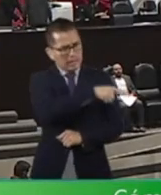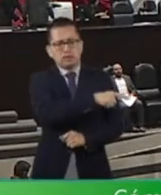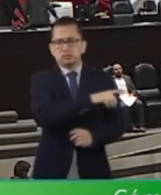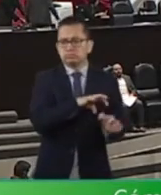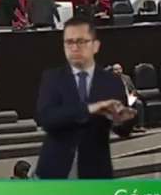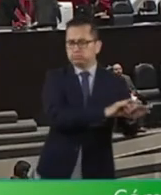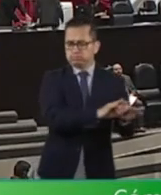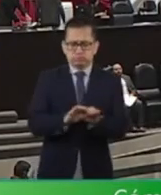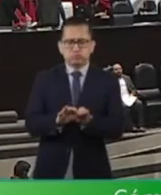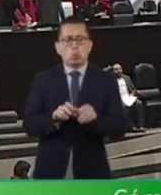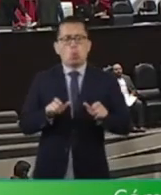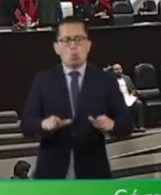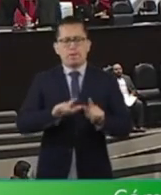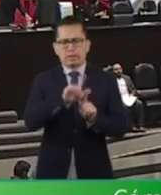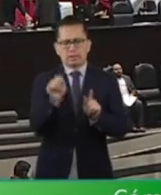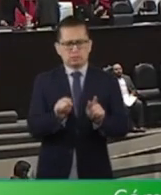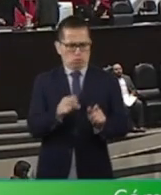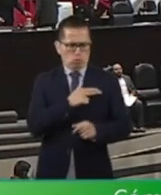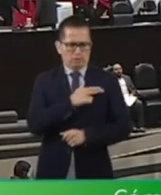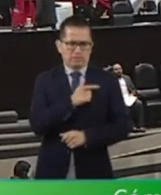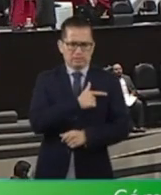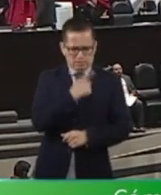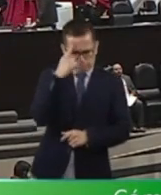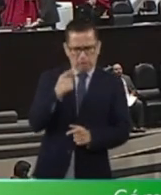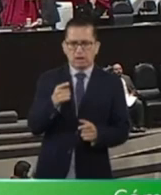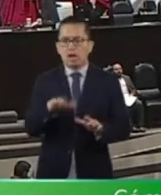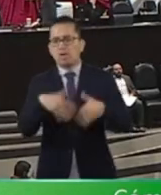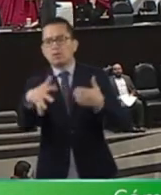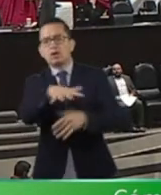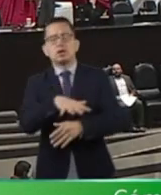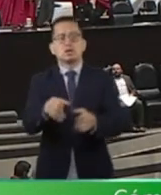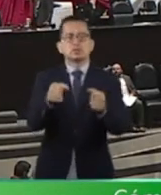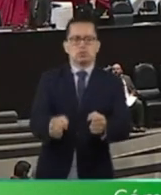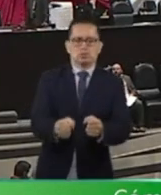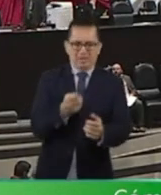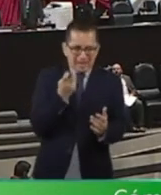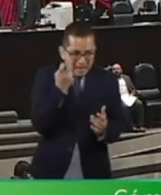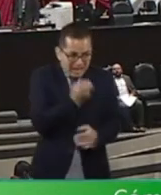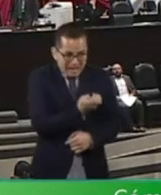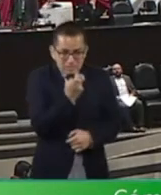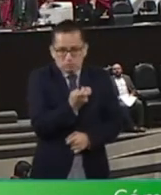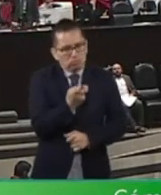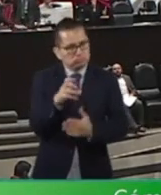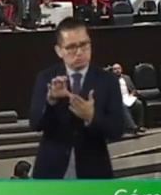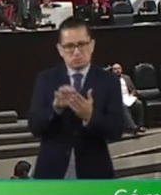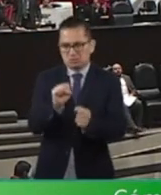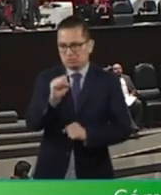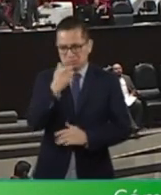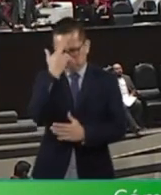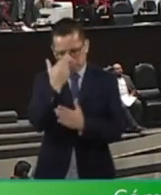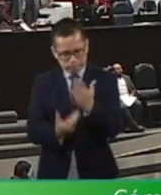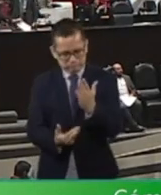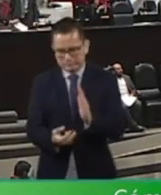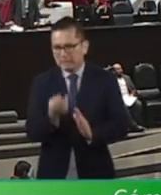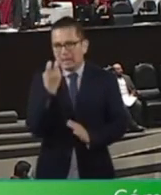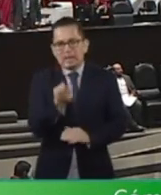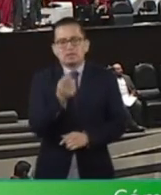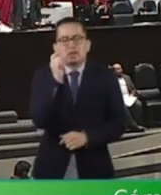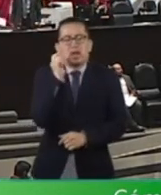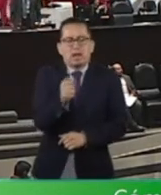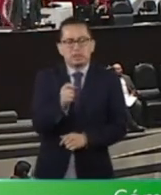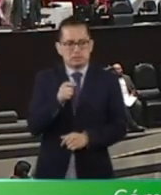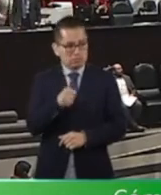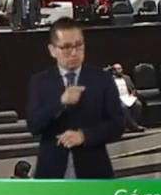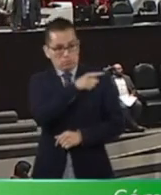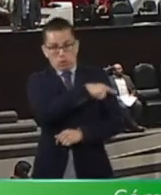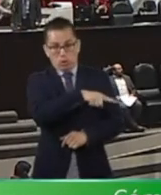pública contraviniendo los límites básicos de nuestra Constitución. Al hacer esto, se violenta el principio de